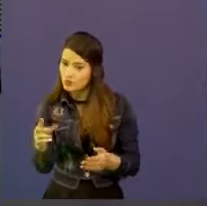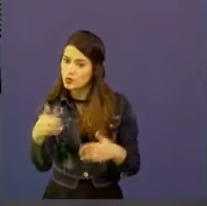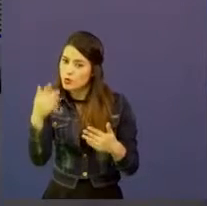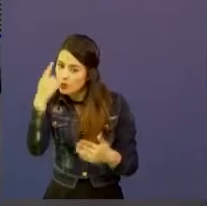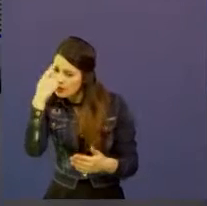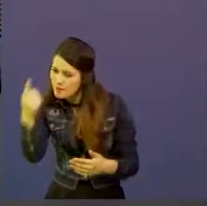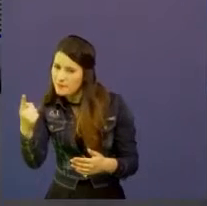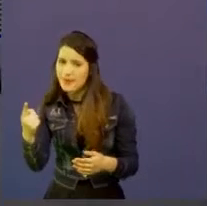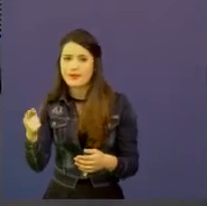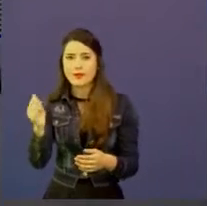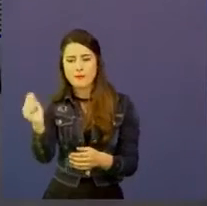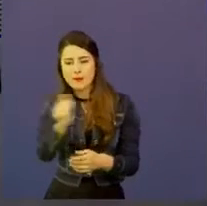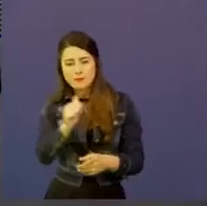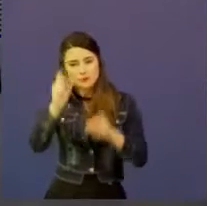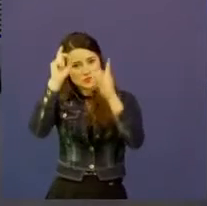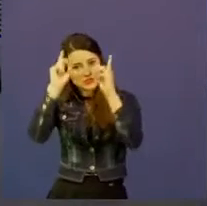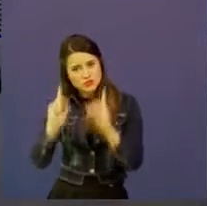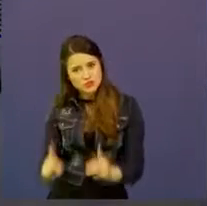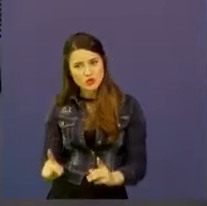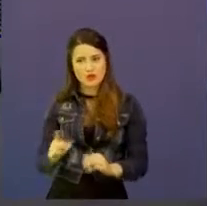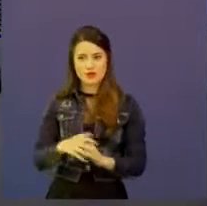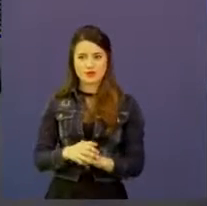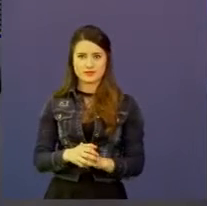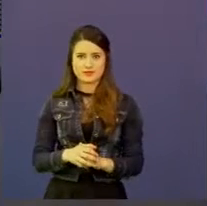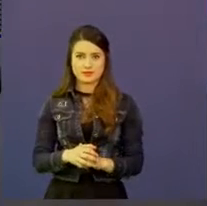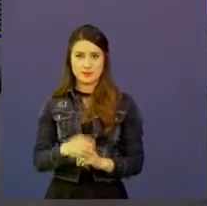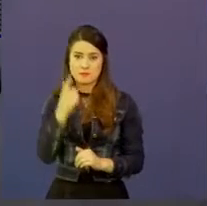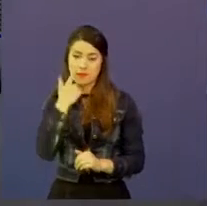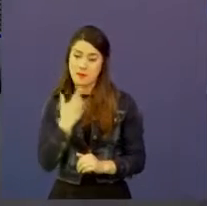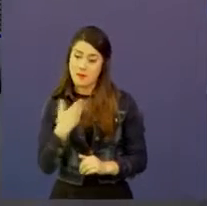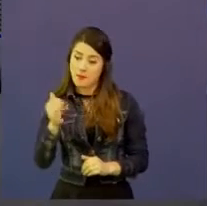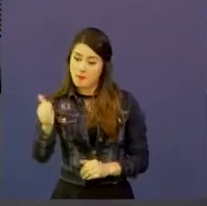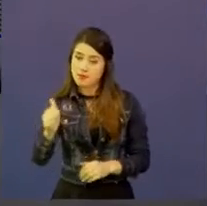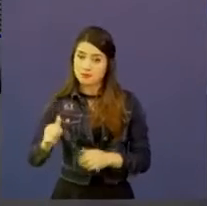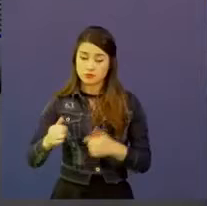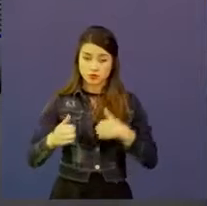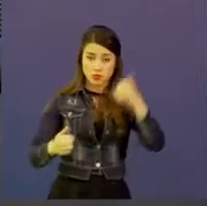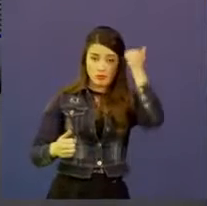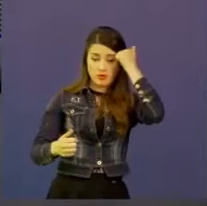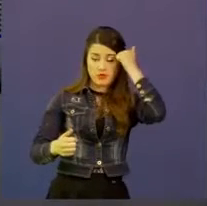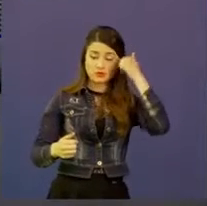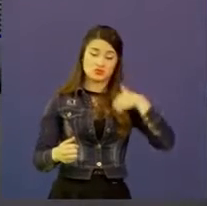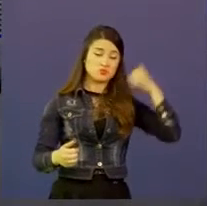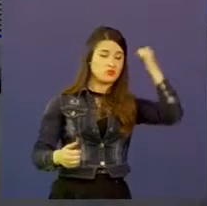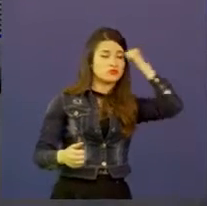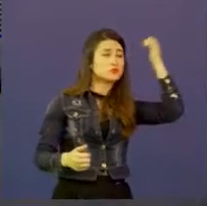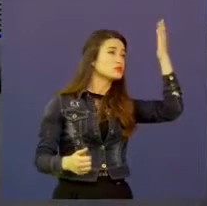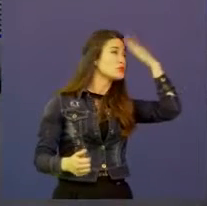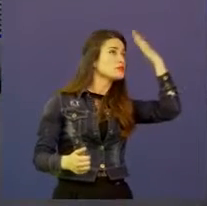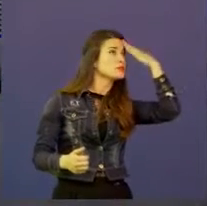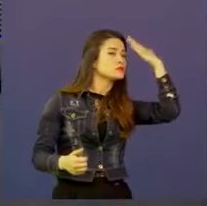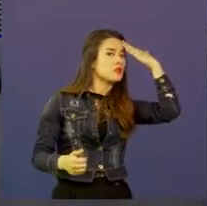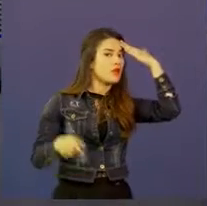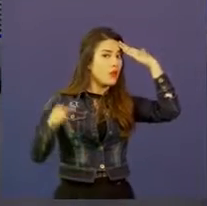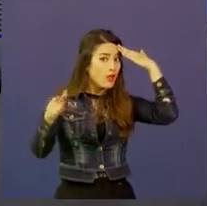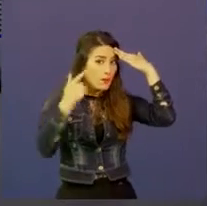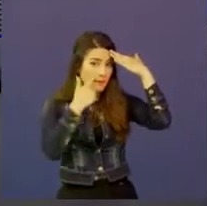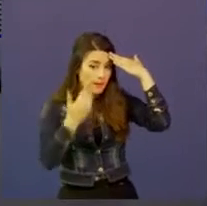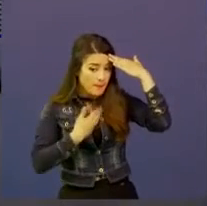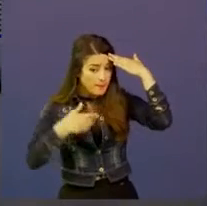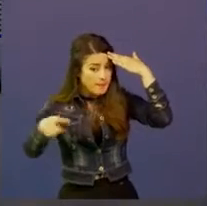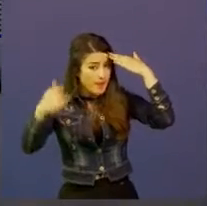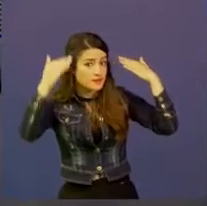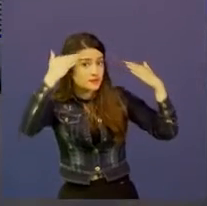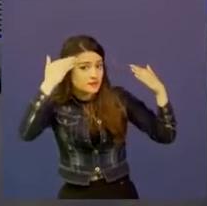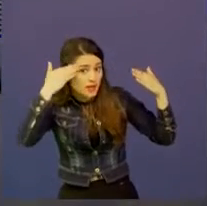y decirnos y orientarnos a nosotros los docentes. A veces los docentes creemos que nos las sabemos todas y no, y oír a los padres